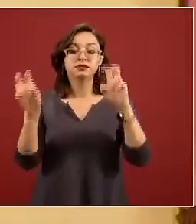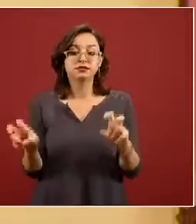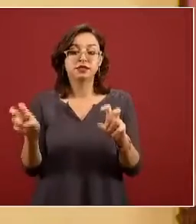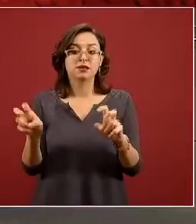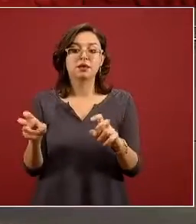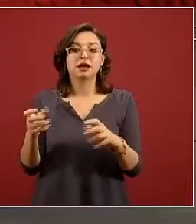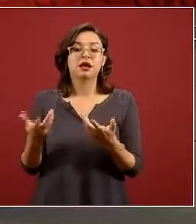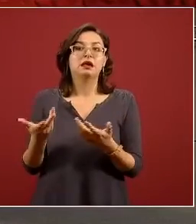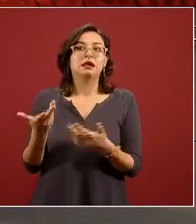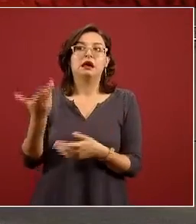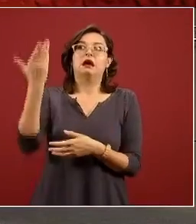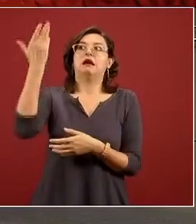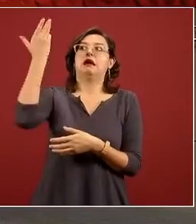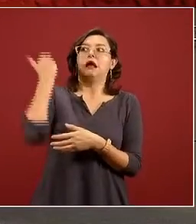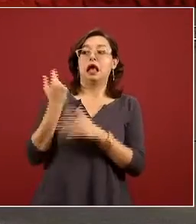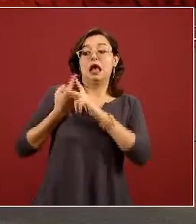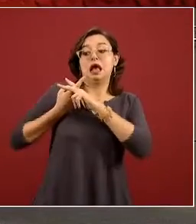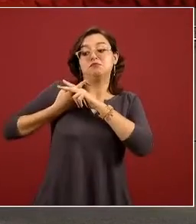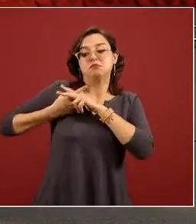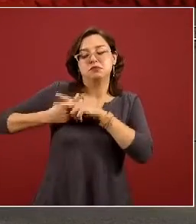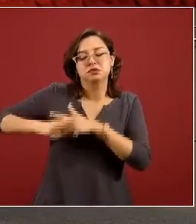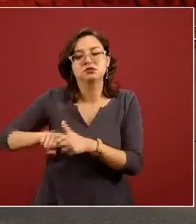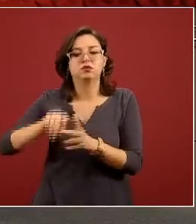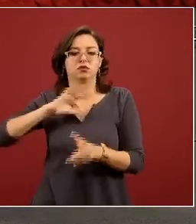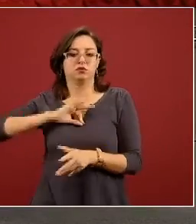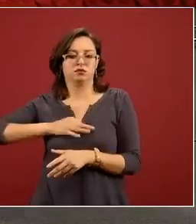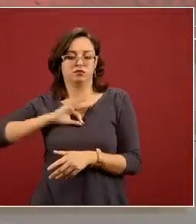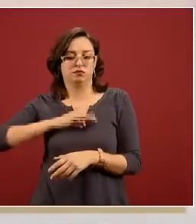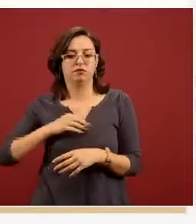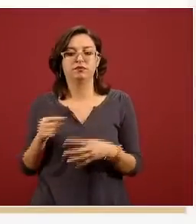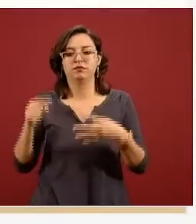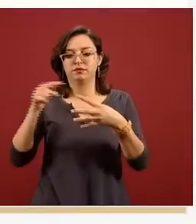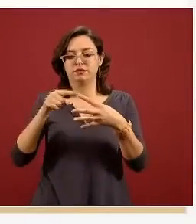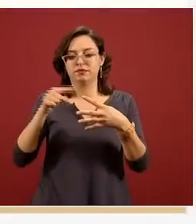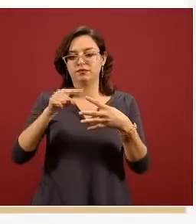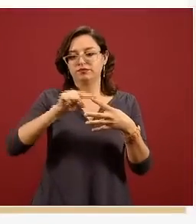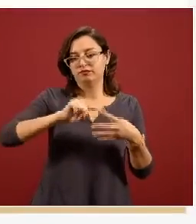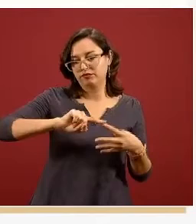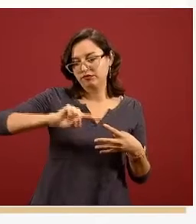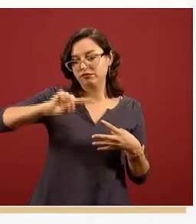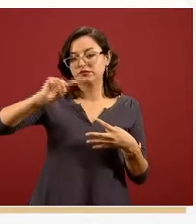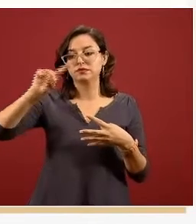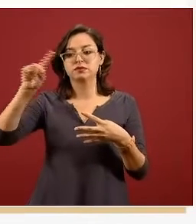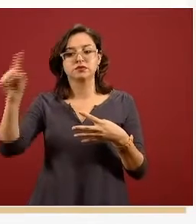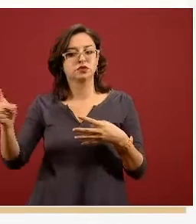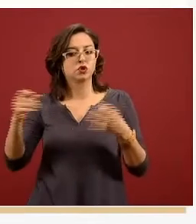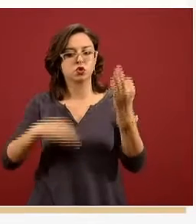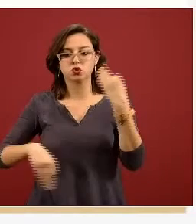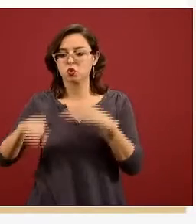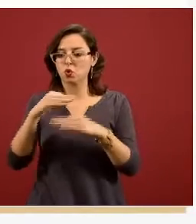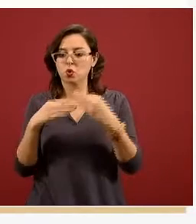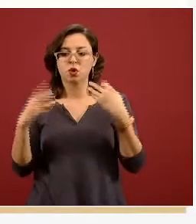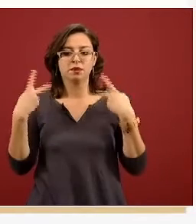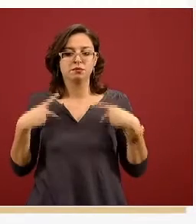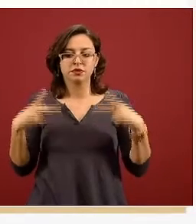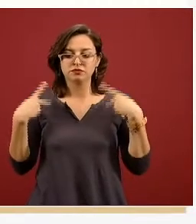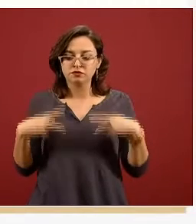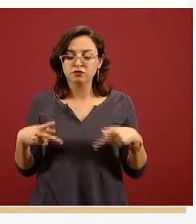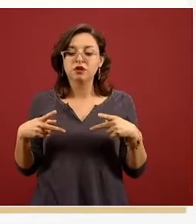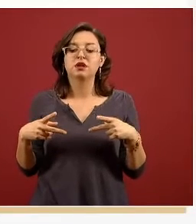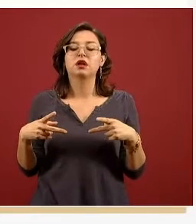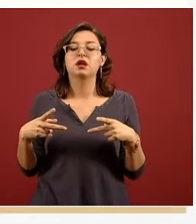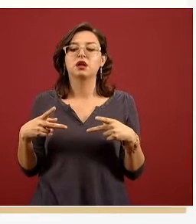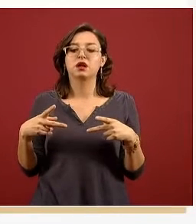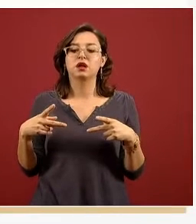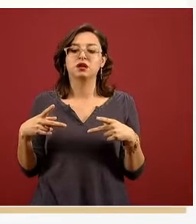el inicio de cuando se empezaron a detectar. La primera y la más alta es la que representa a todos los casos que fueron en algún momento